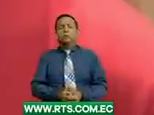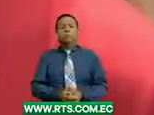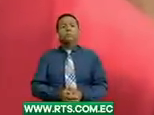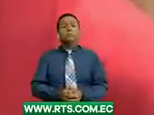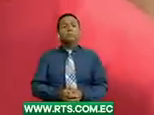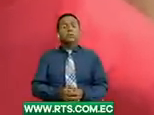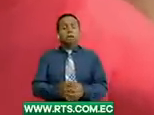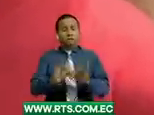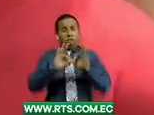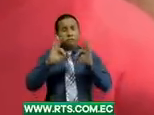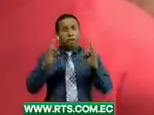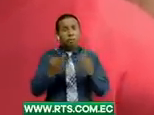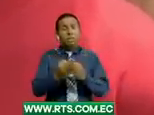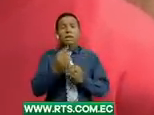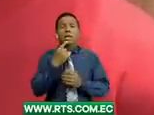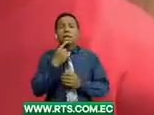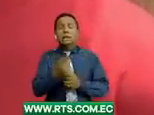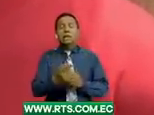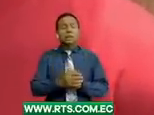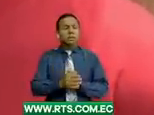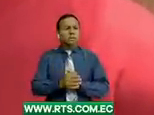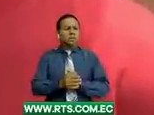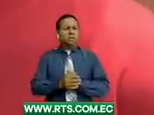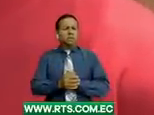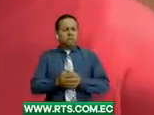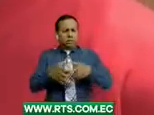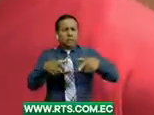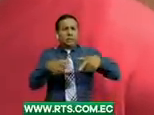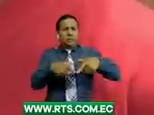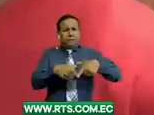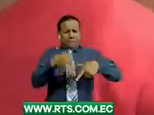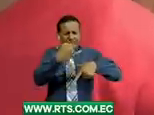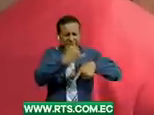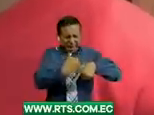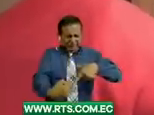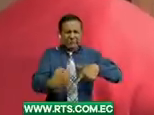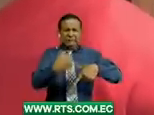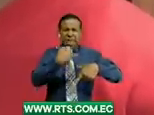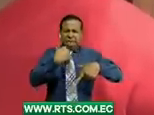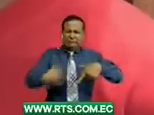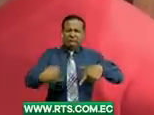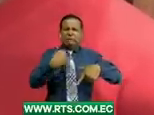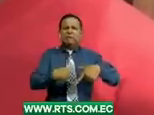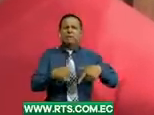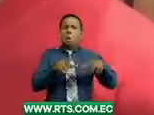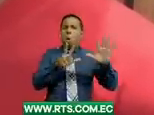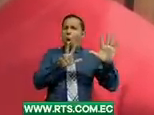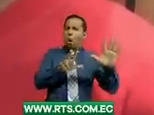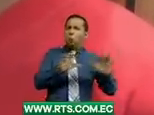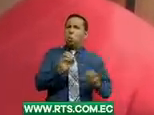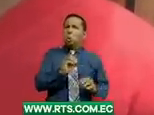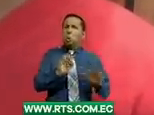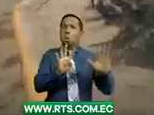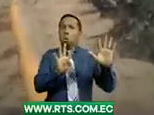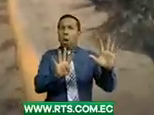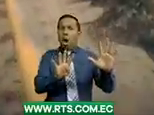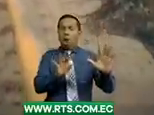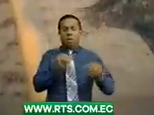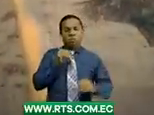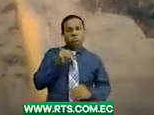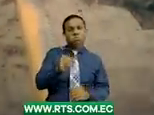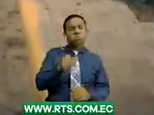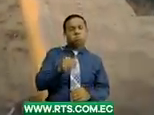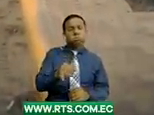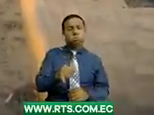familiares indican que la señora tiene cortadas sus partes íntimas. Dicen que son 8 a 9 personas que han ultrajado de ella. La